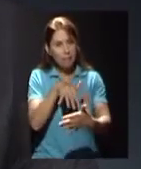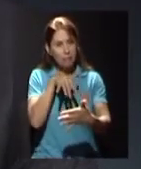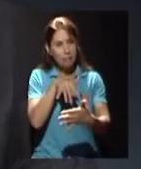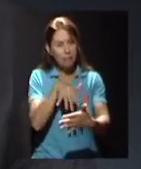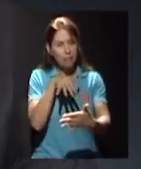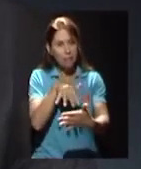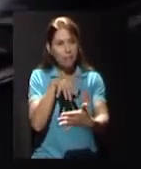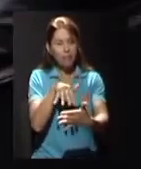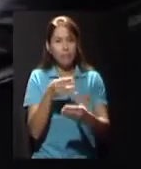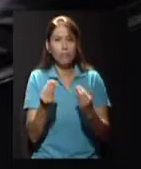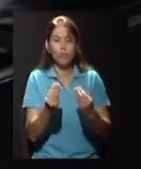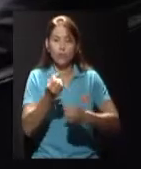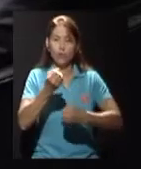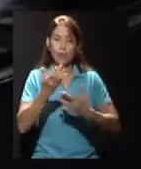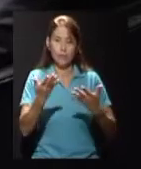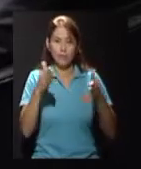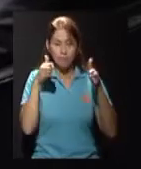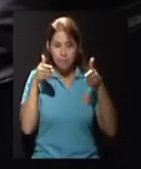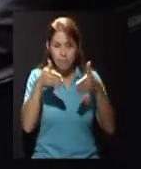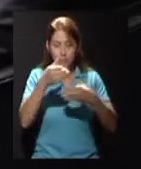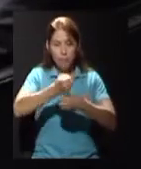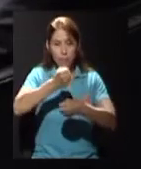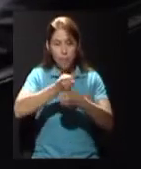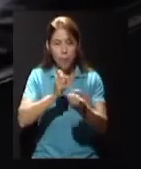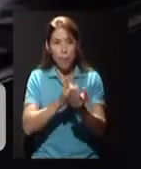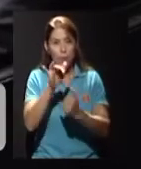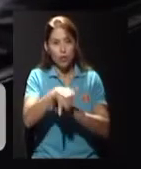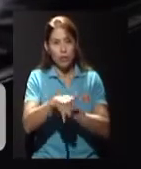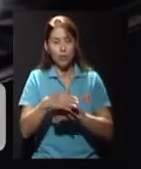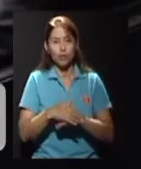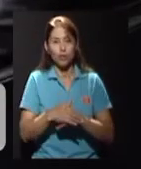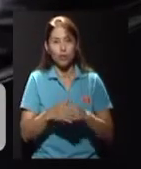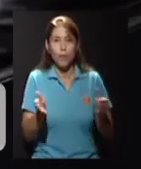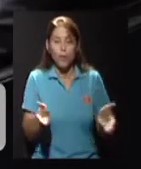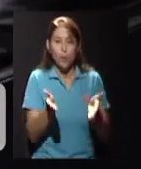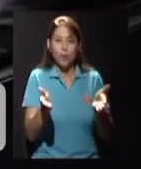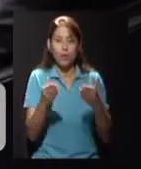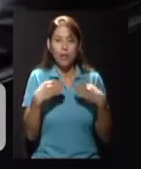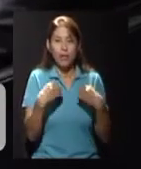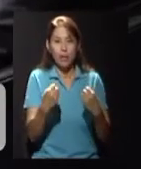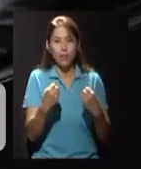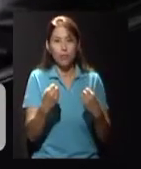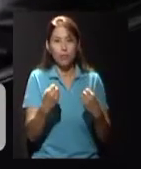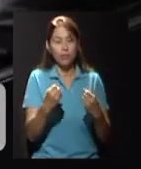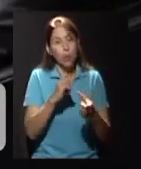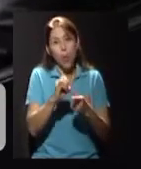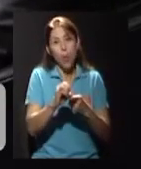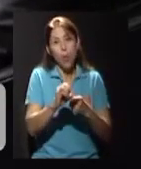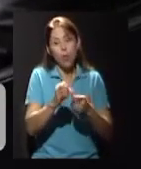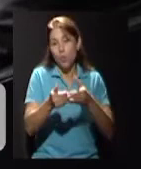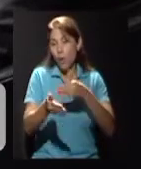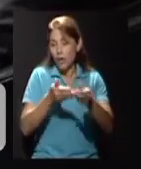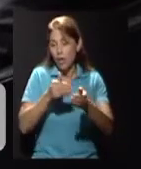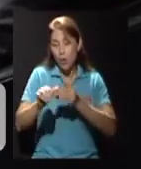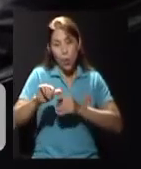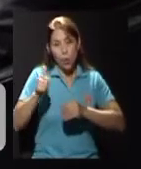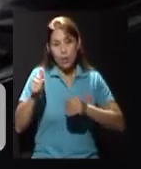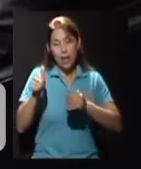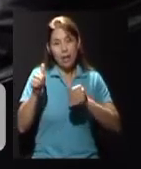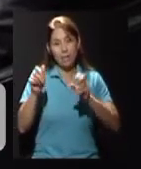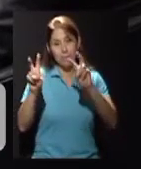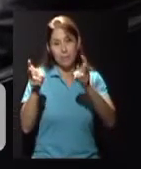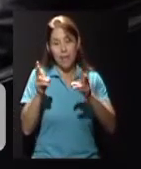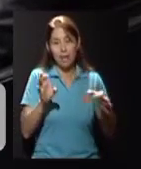proyectos por ejemplo de promoción de la salud o de cualquier otra otra naturaleza asociada a la salud